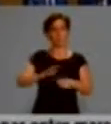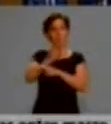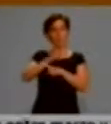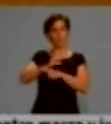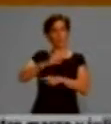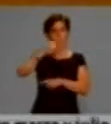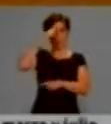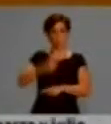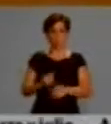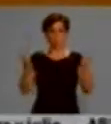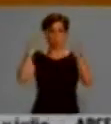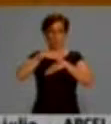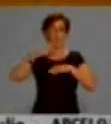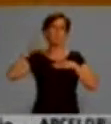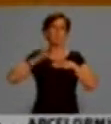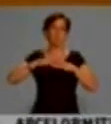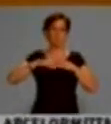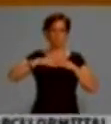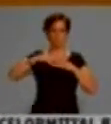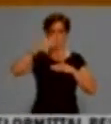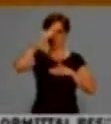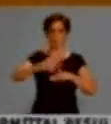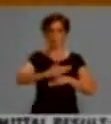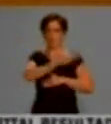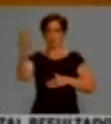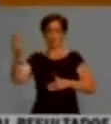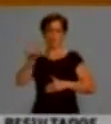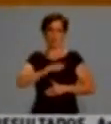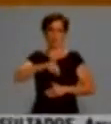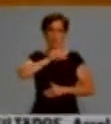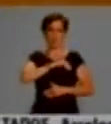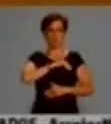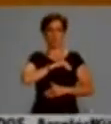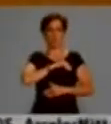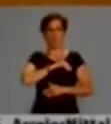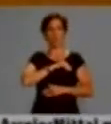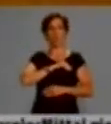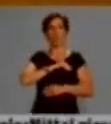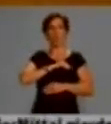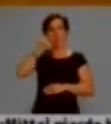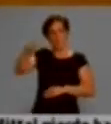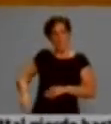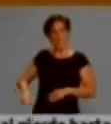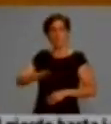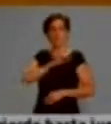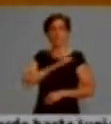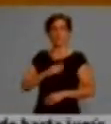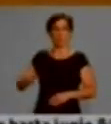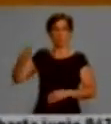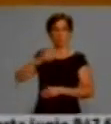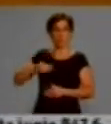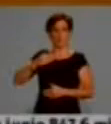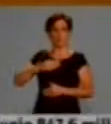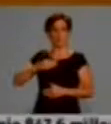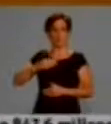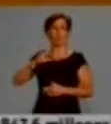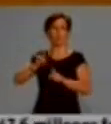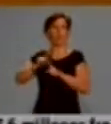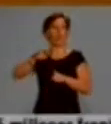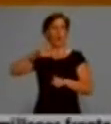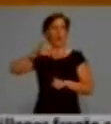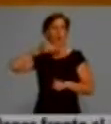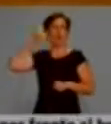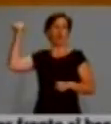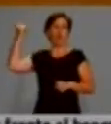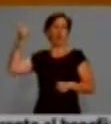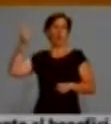españoles. El caso de esta persona, antes llamada por ustedes honorable señor Bárcenas, se escribe con B de caja B,